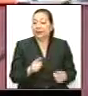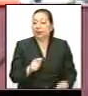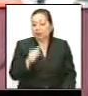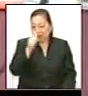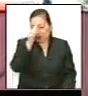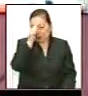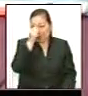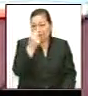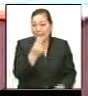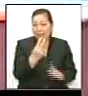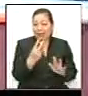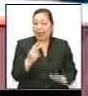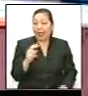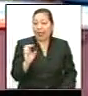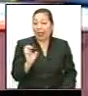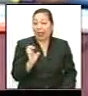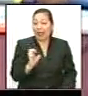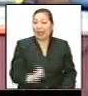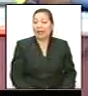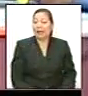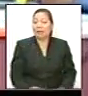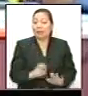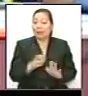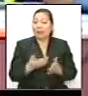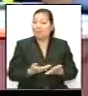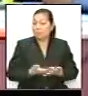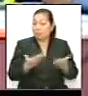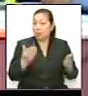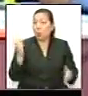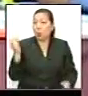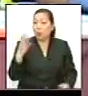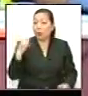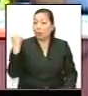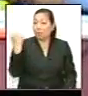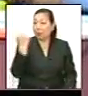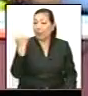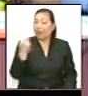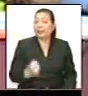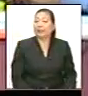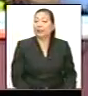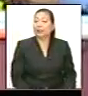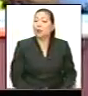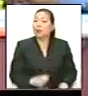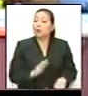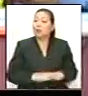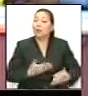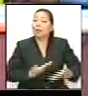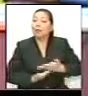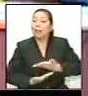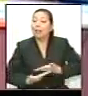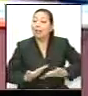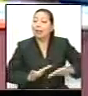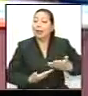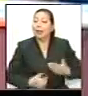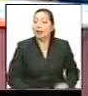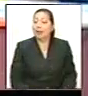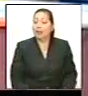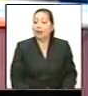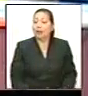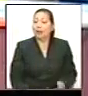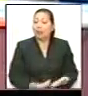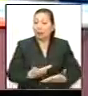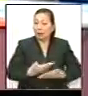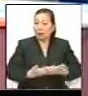domingo 27 de enero, último, en el programa periodístico Cuarto Poder, respecto al tráfico de